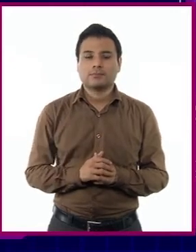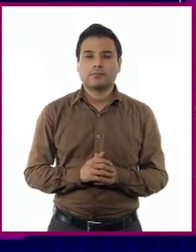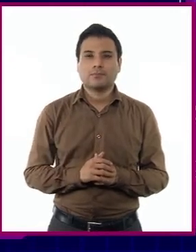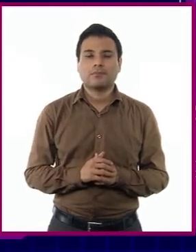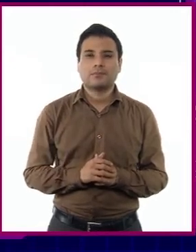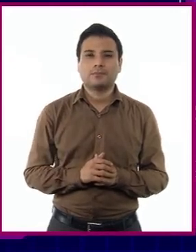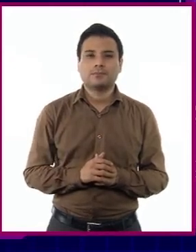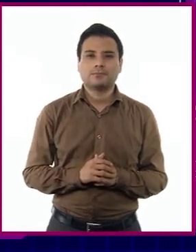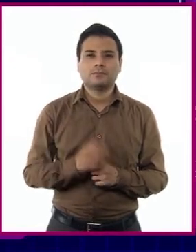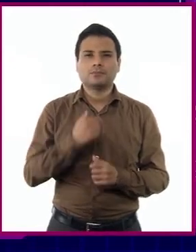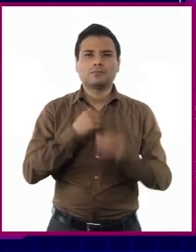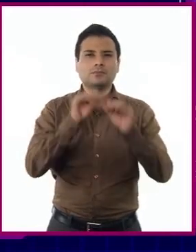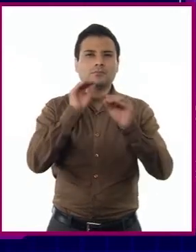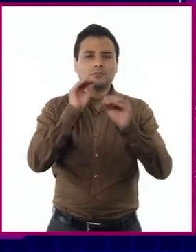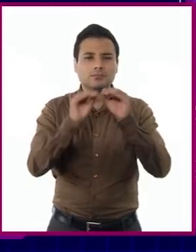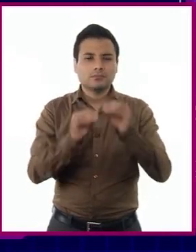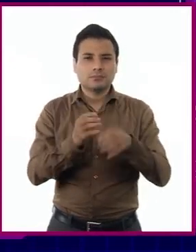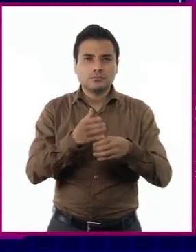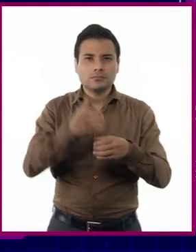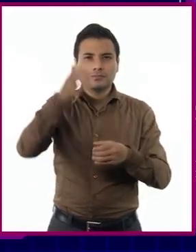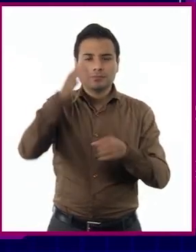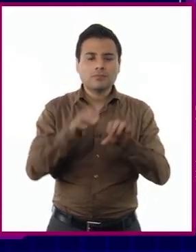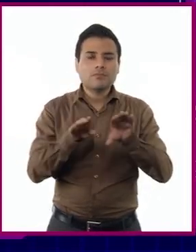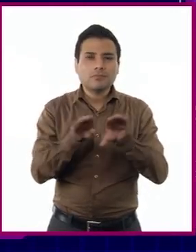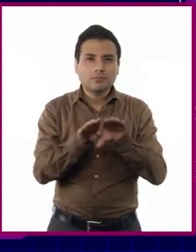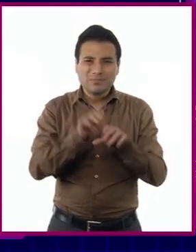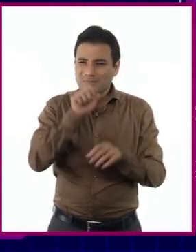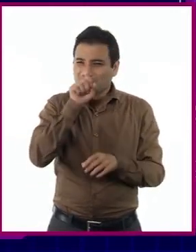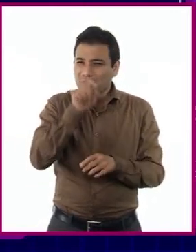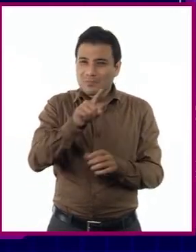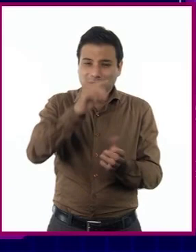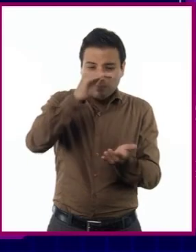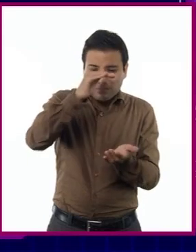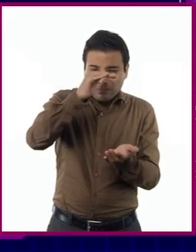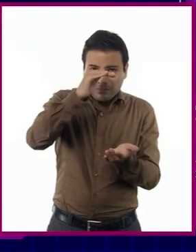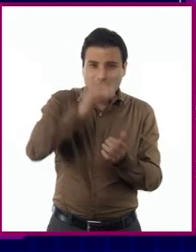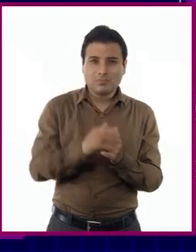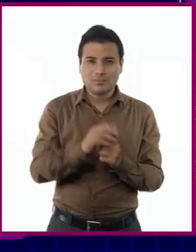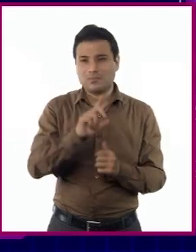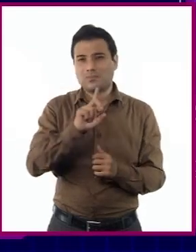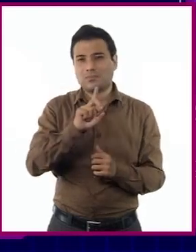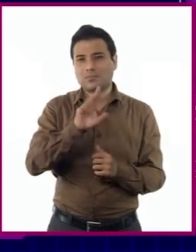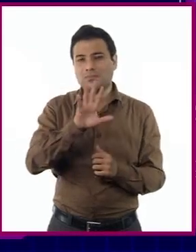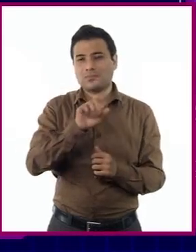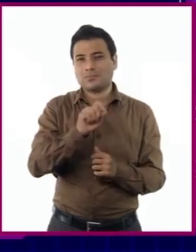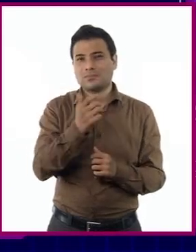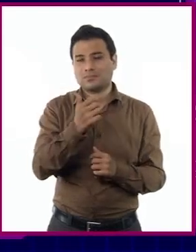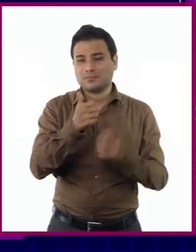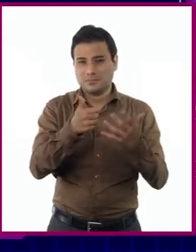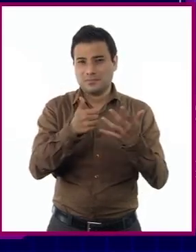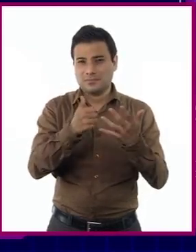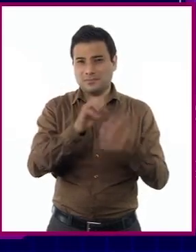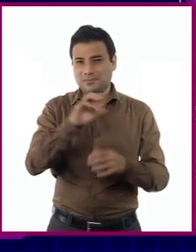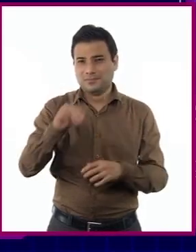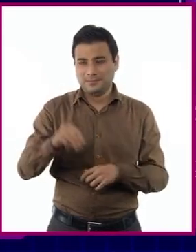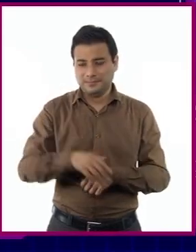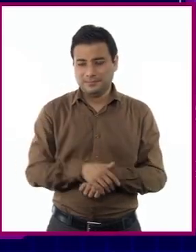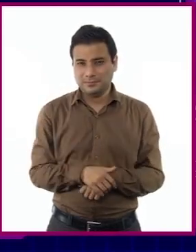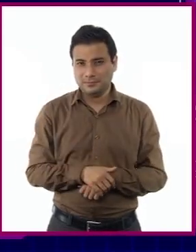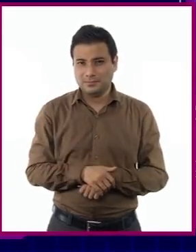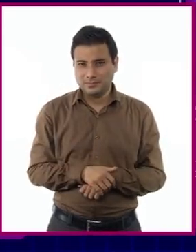fueron construidas los tubos son del mismo tamaño y miden 35 puntos 6 centímetros de largo